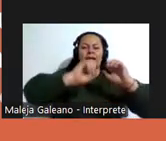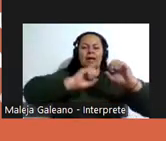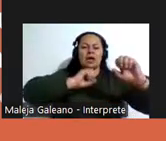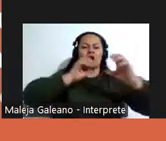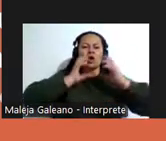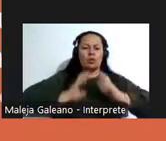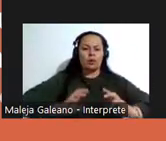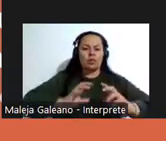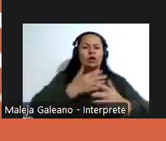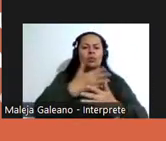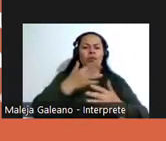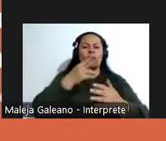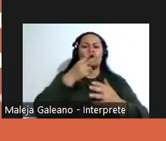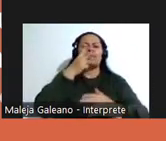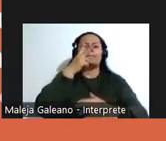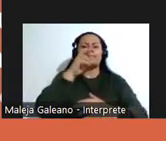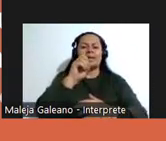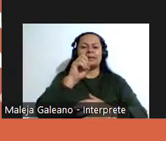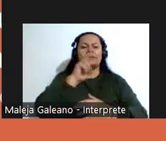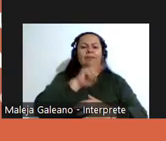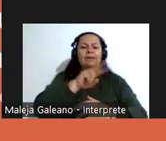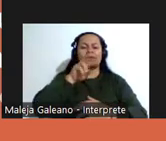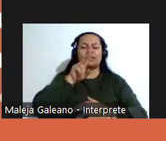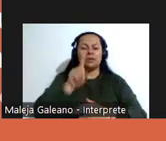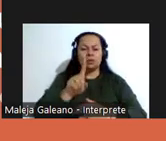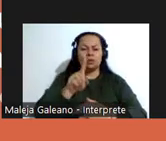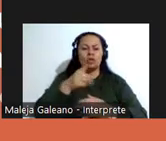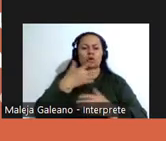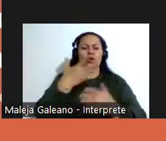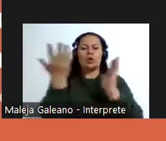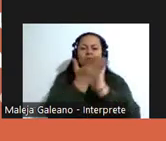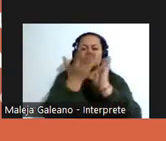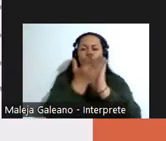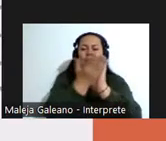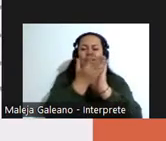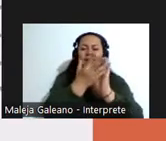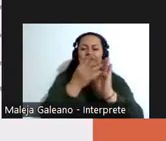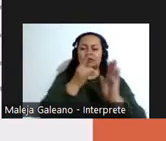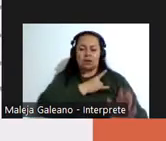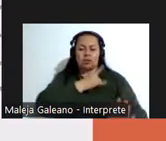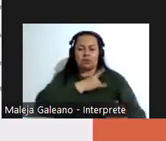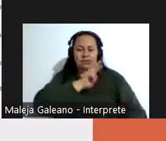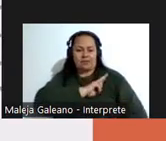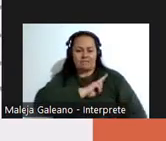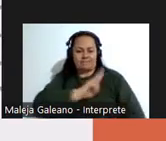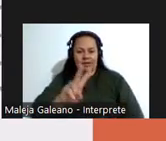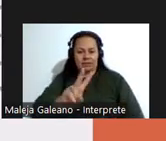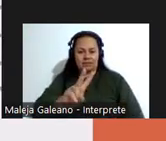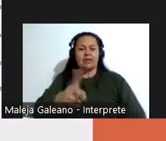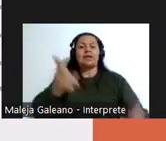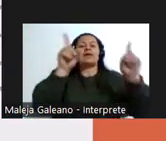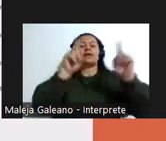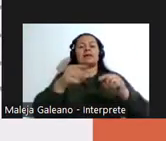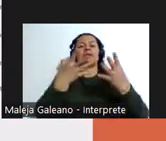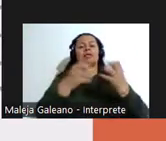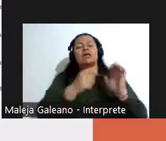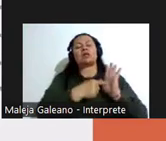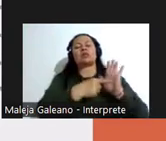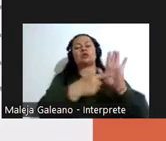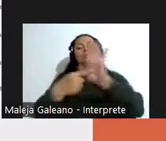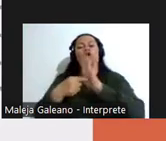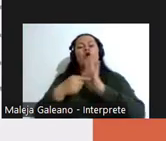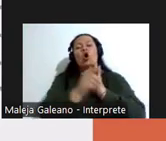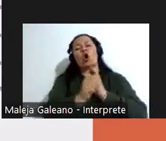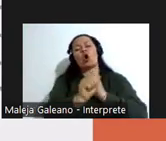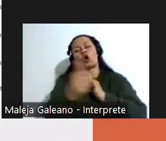año 2021 con un grupo de estudiantes en la Universidad del Valle. Y también les quiero mostrar otro ejemplo de